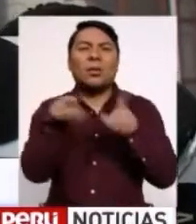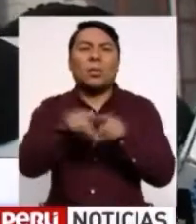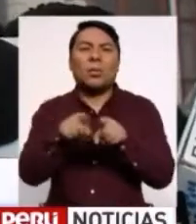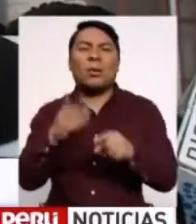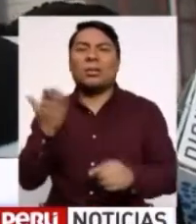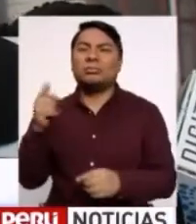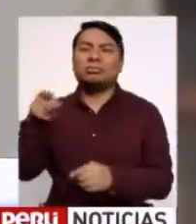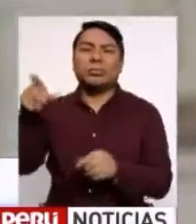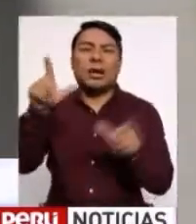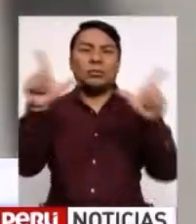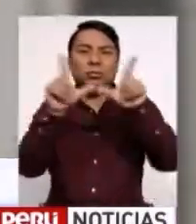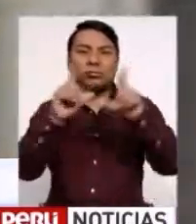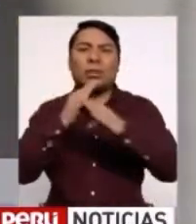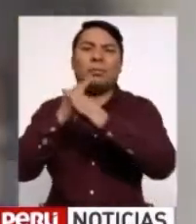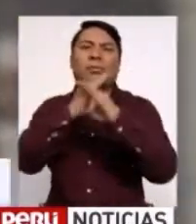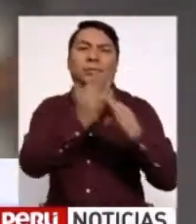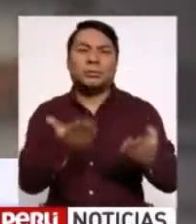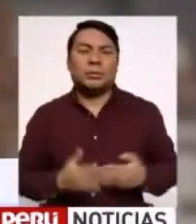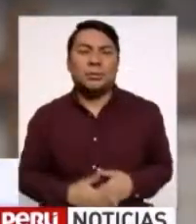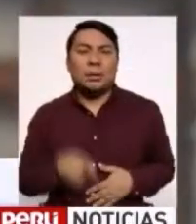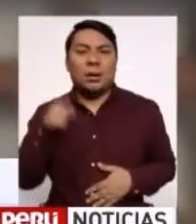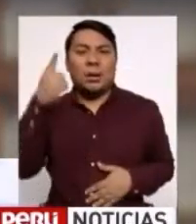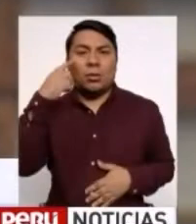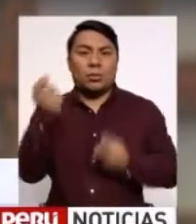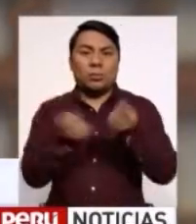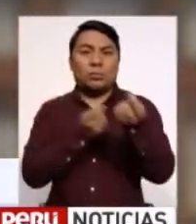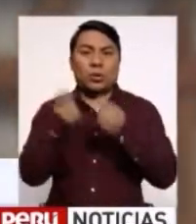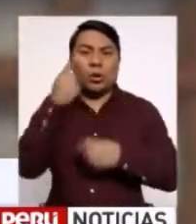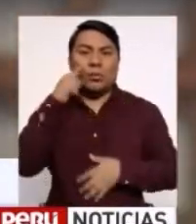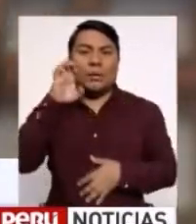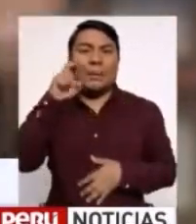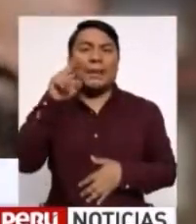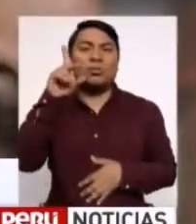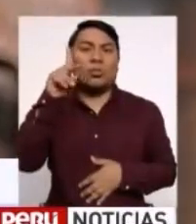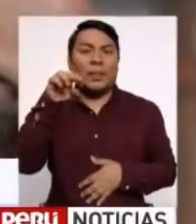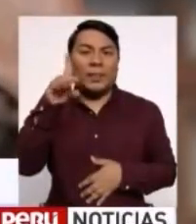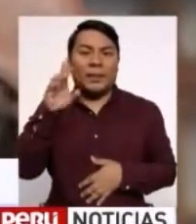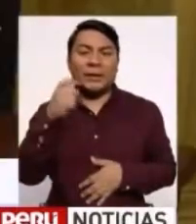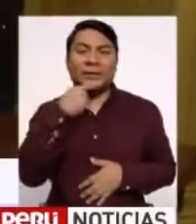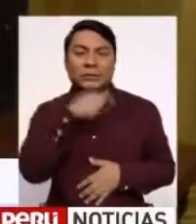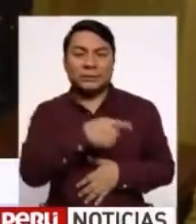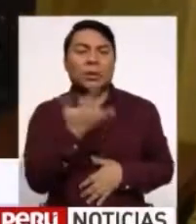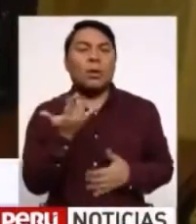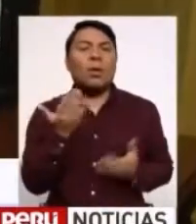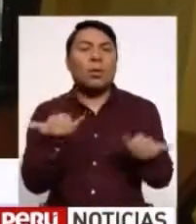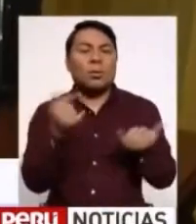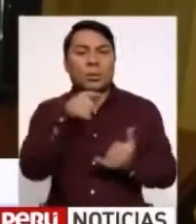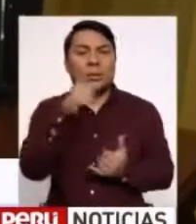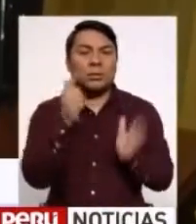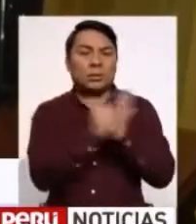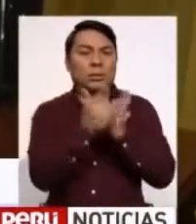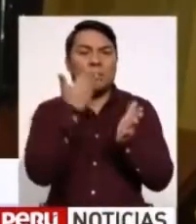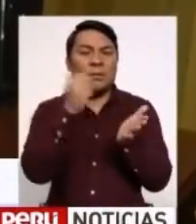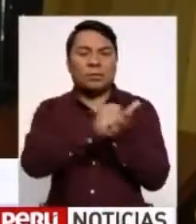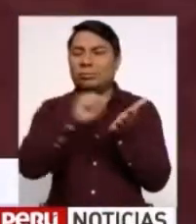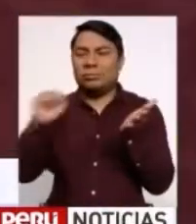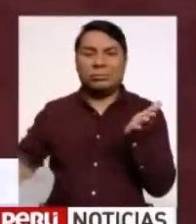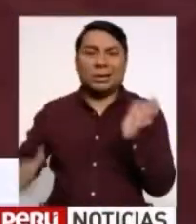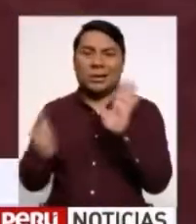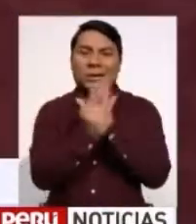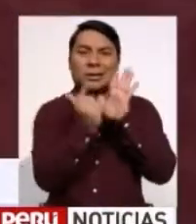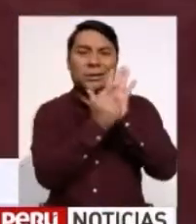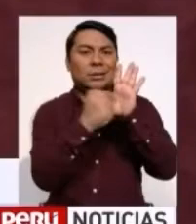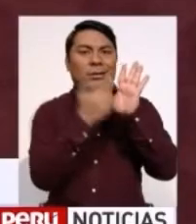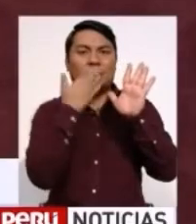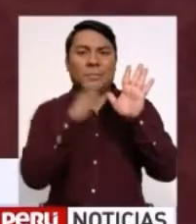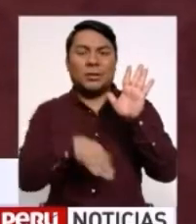cualquiera de las autoras el legislador de belaunde espera que aramayo y úrsula letona retiren el polémico proyecto de ley y